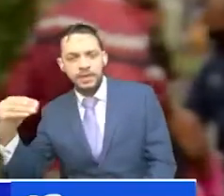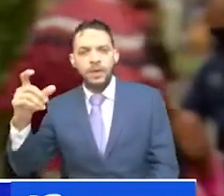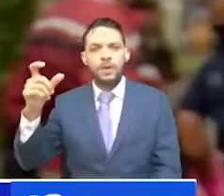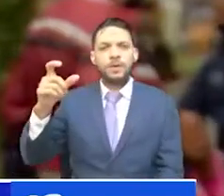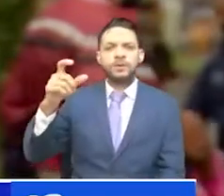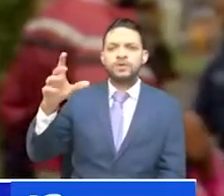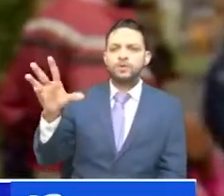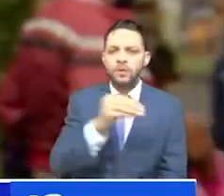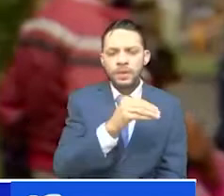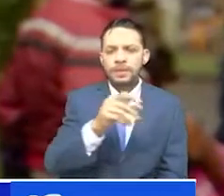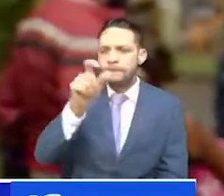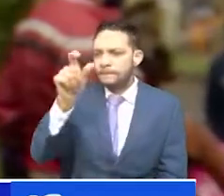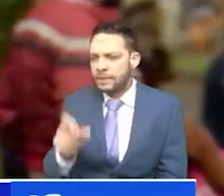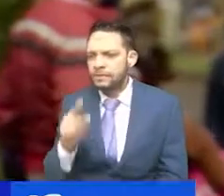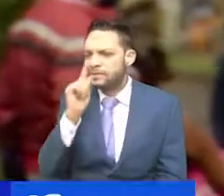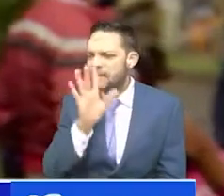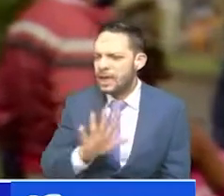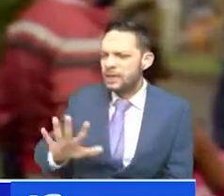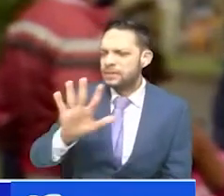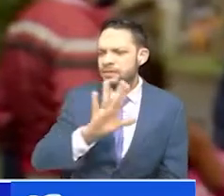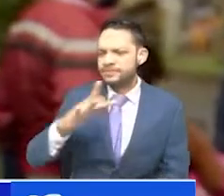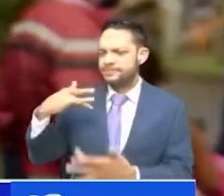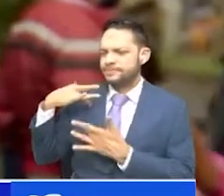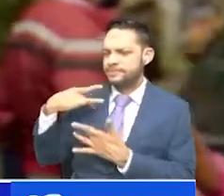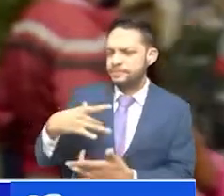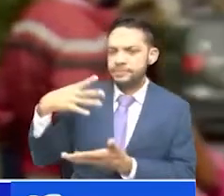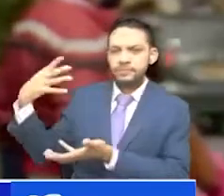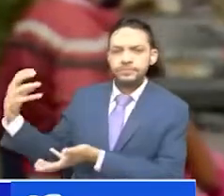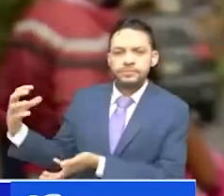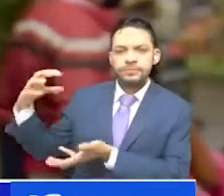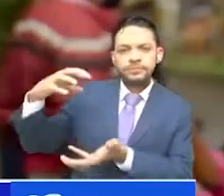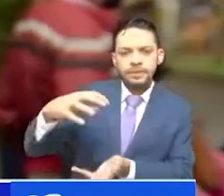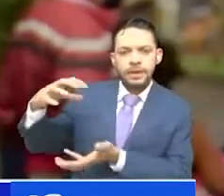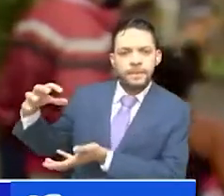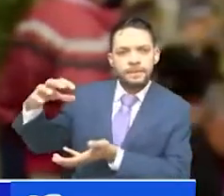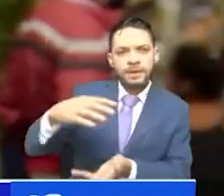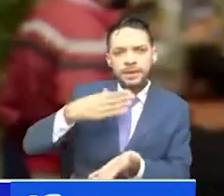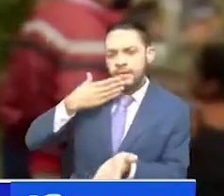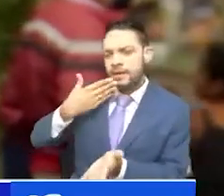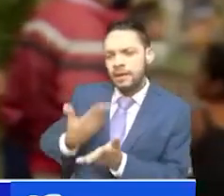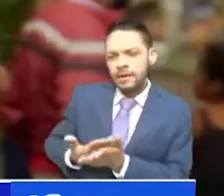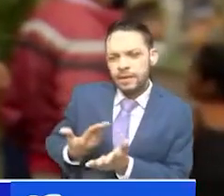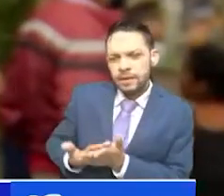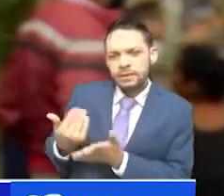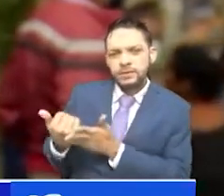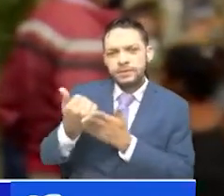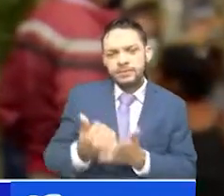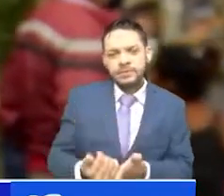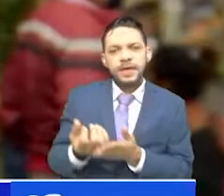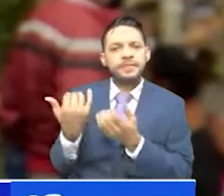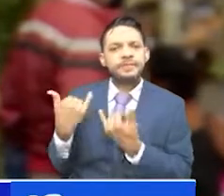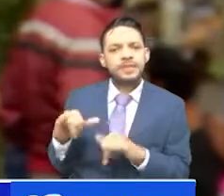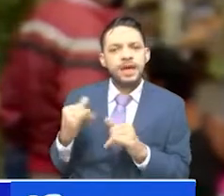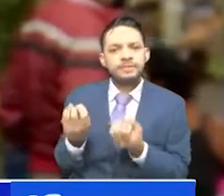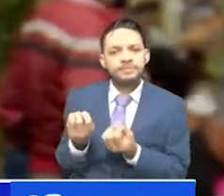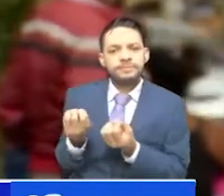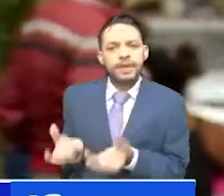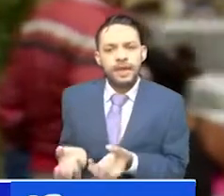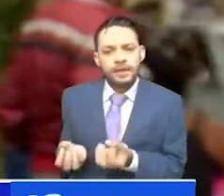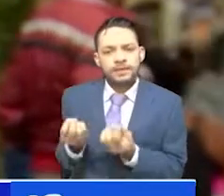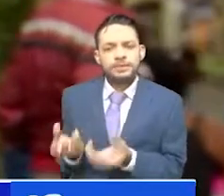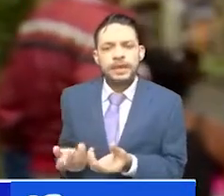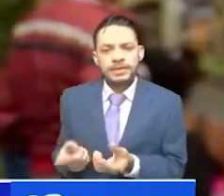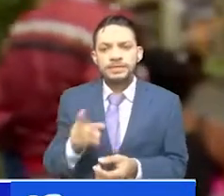personas a nivel del país que se unieron a la causa sean entregadas a quienes